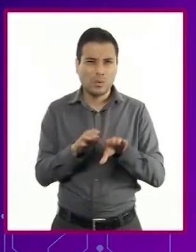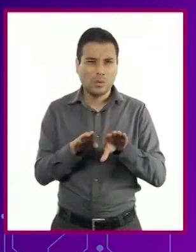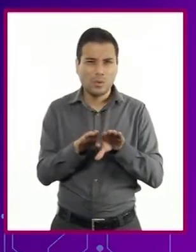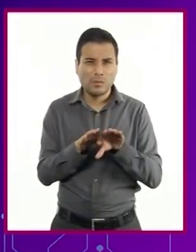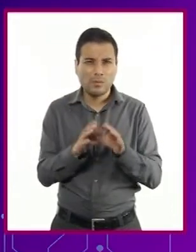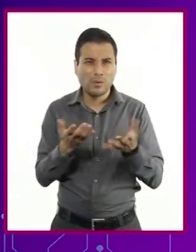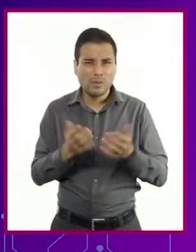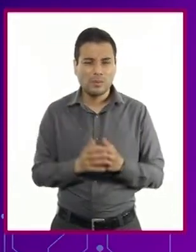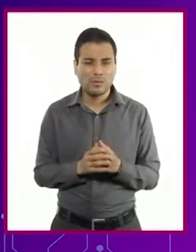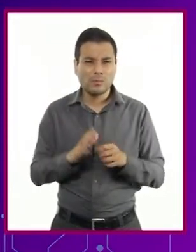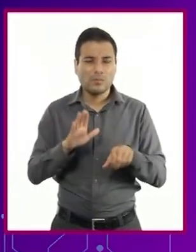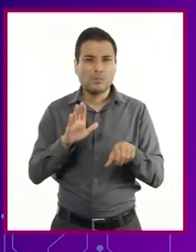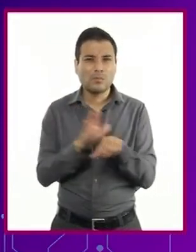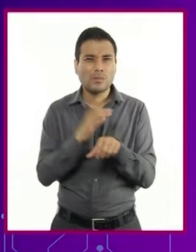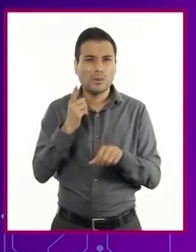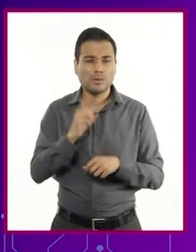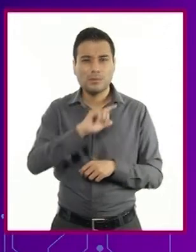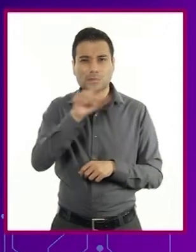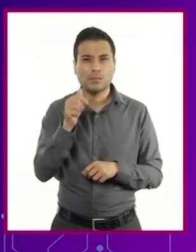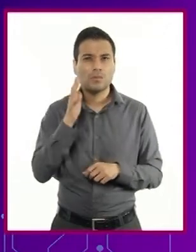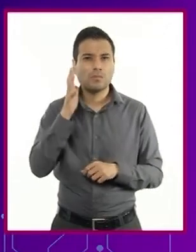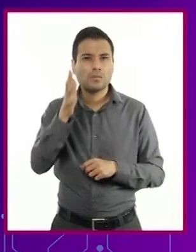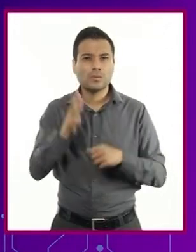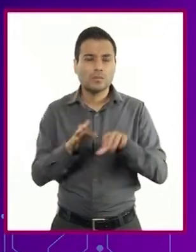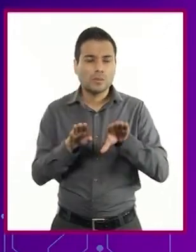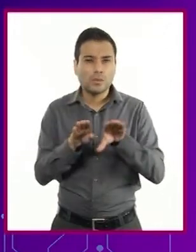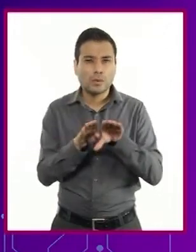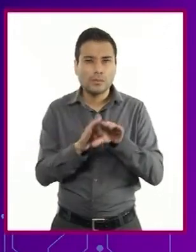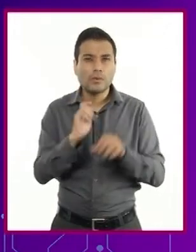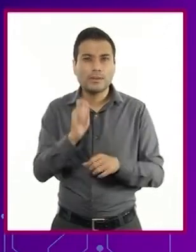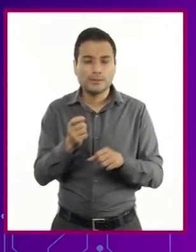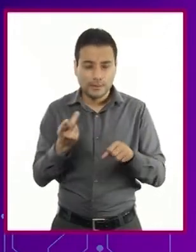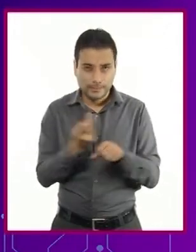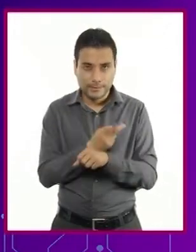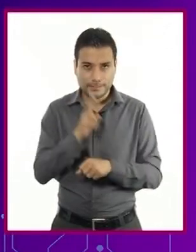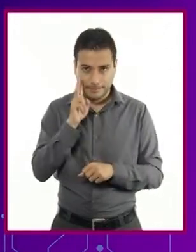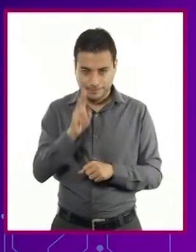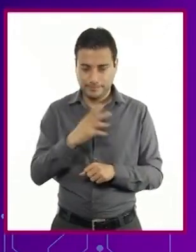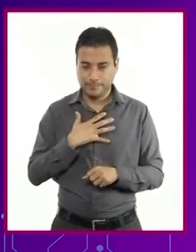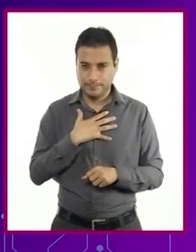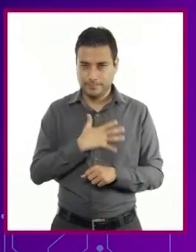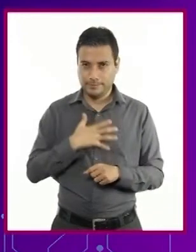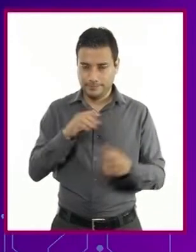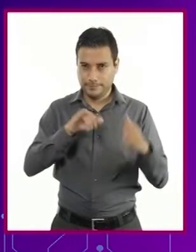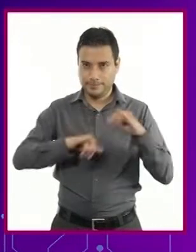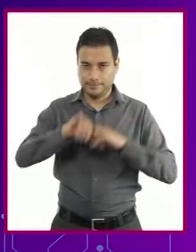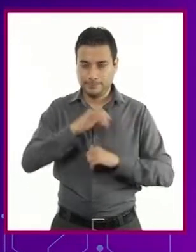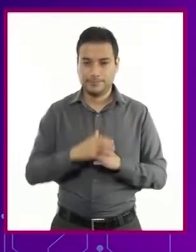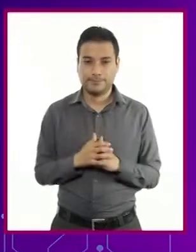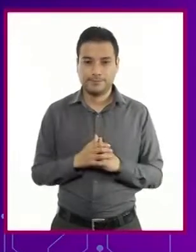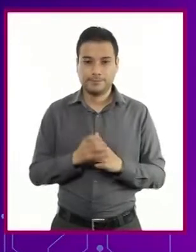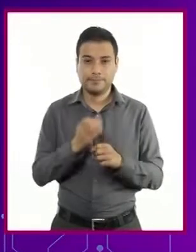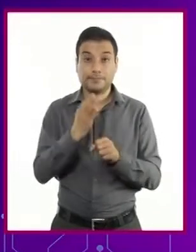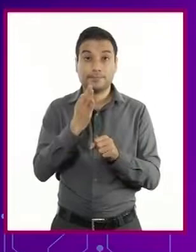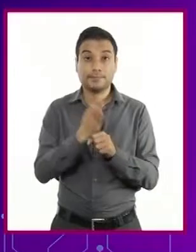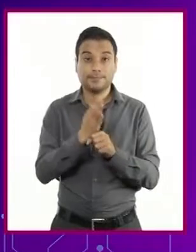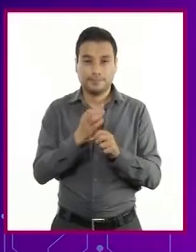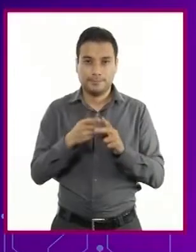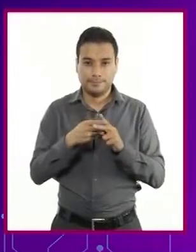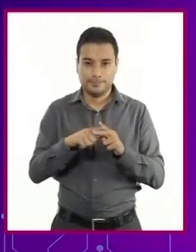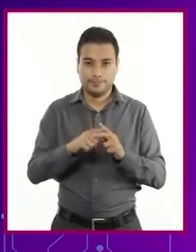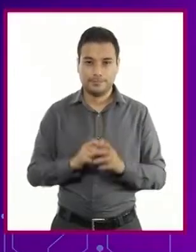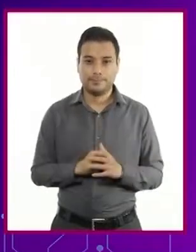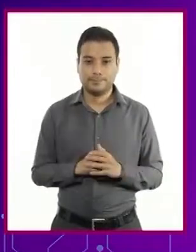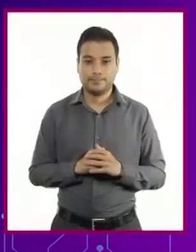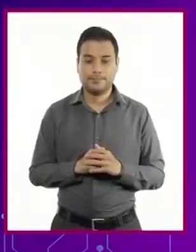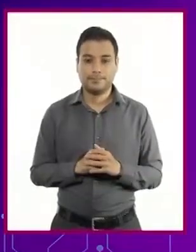provocan y qué consecuencias tiene para el planeta, hemos preparado el siguiente experimento. Vamos a comenzar con el experimento,